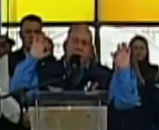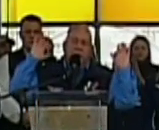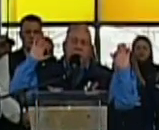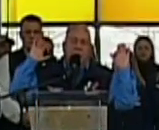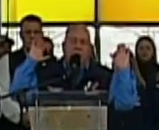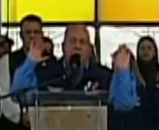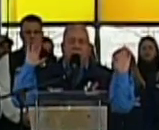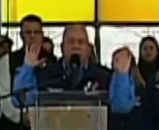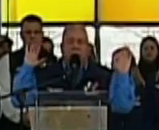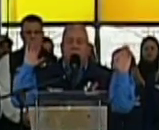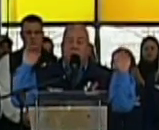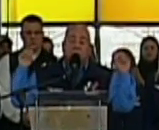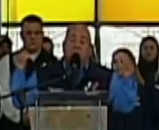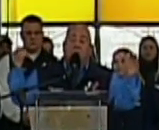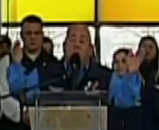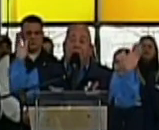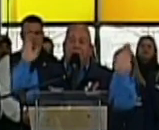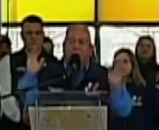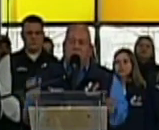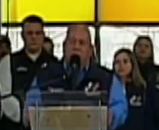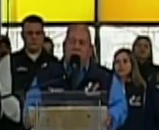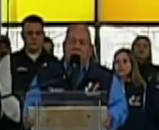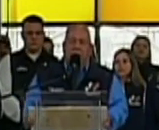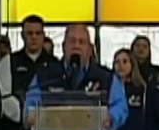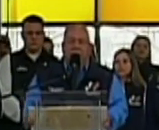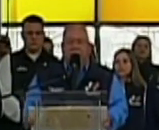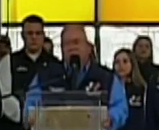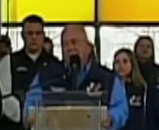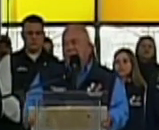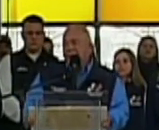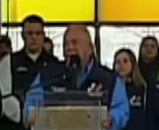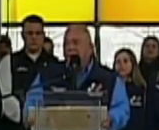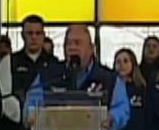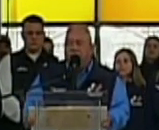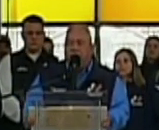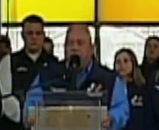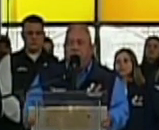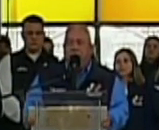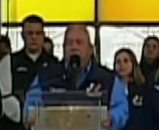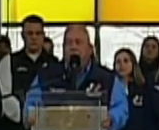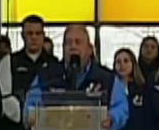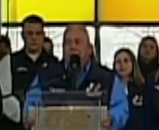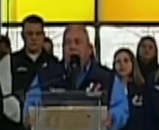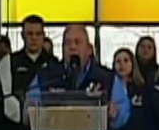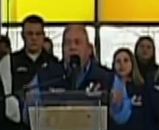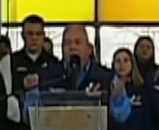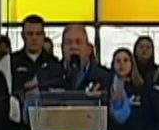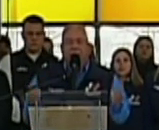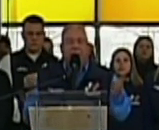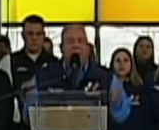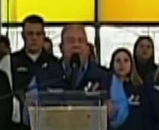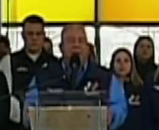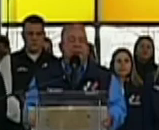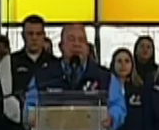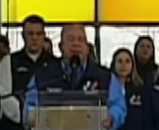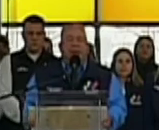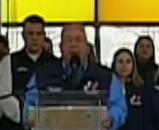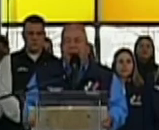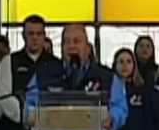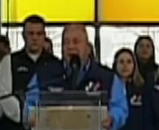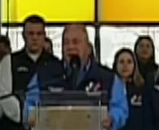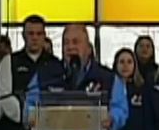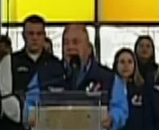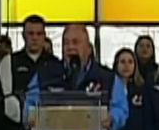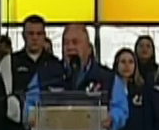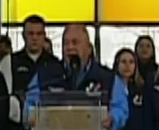tiene dos cuadras de cola. Eso es importante, ¿ves? Porque el pueblo confía plenamente